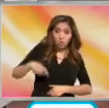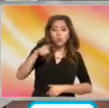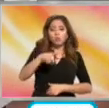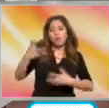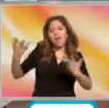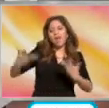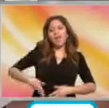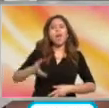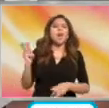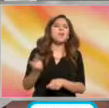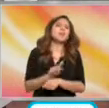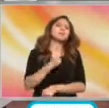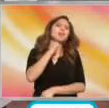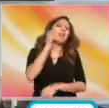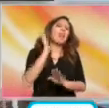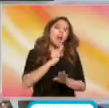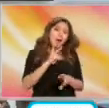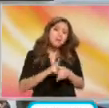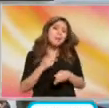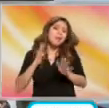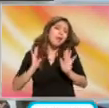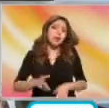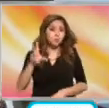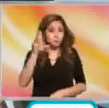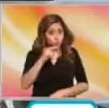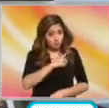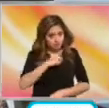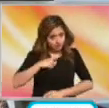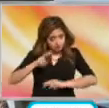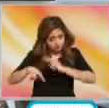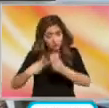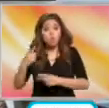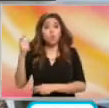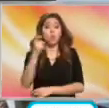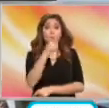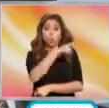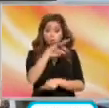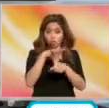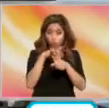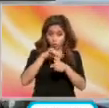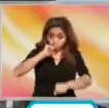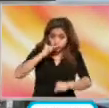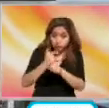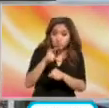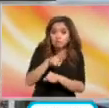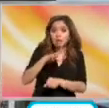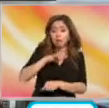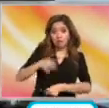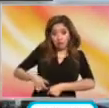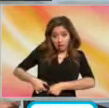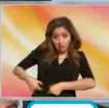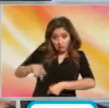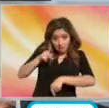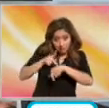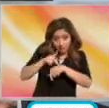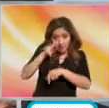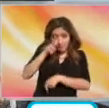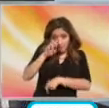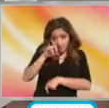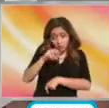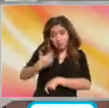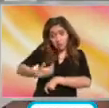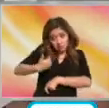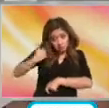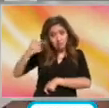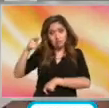no dejarlo exactamente. pasar. También si ya se tiene identificado el problema, determinar si se puede programar al paciente para que